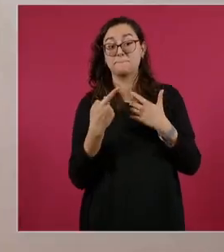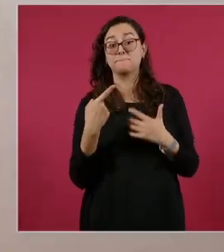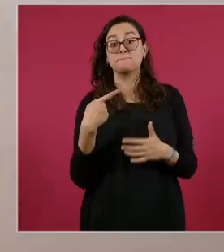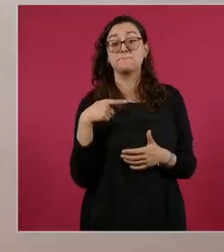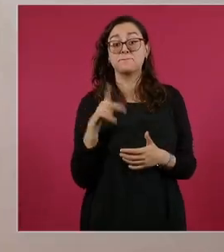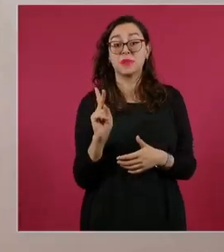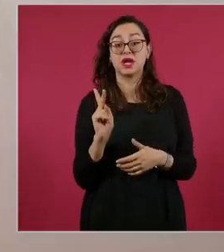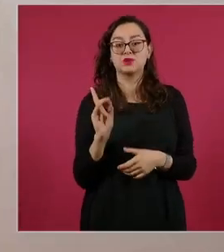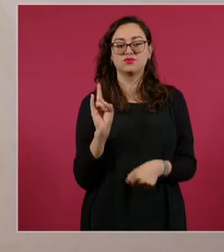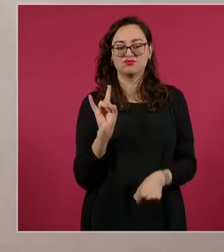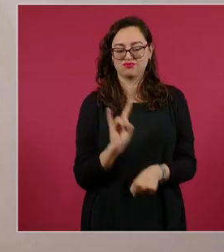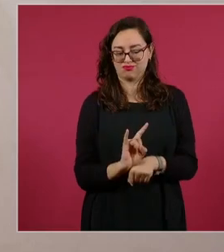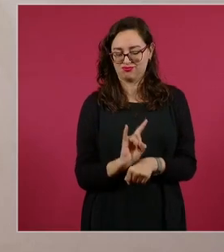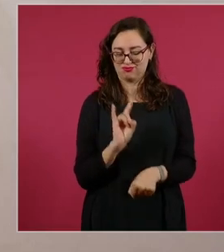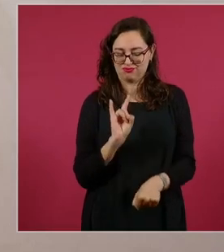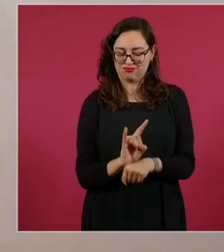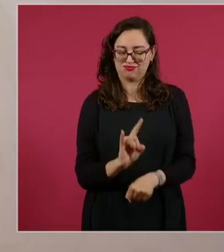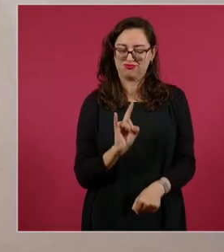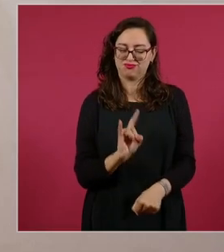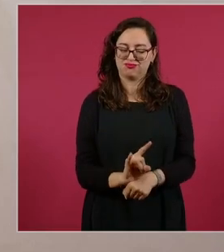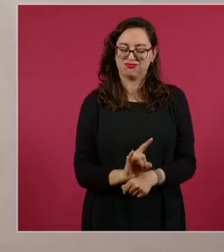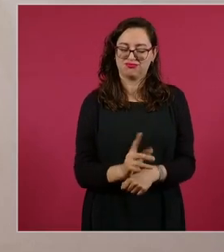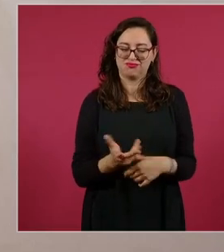pero estás con nosotros